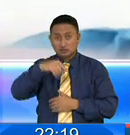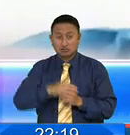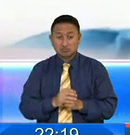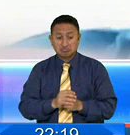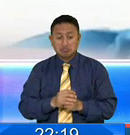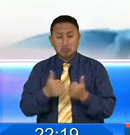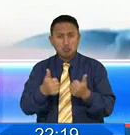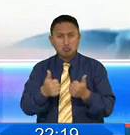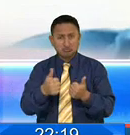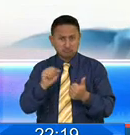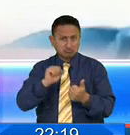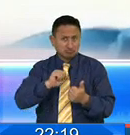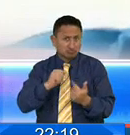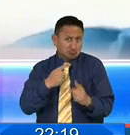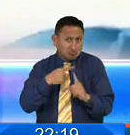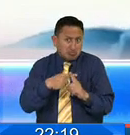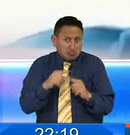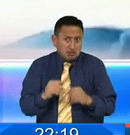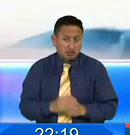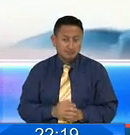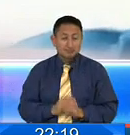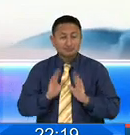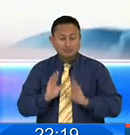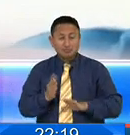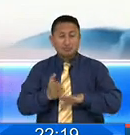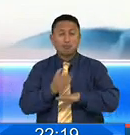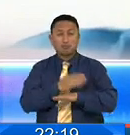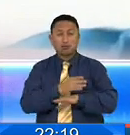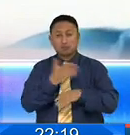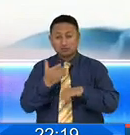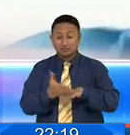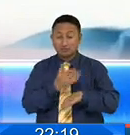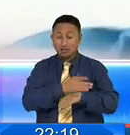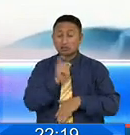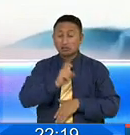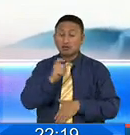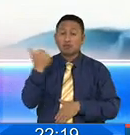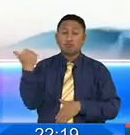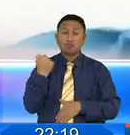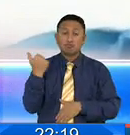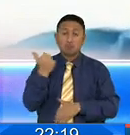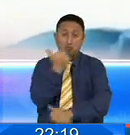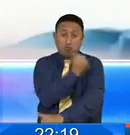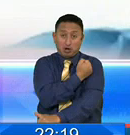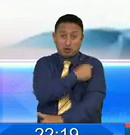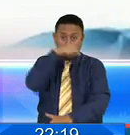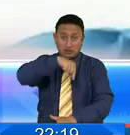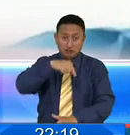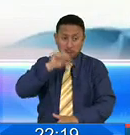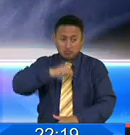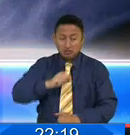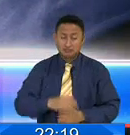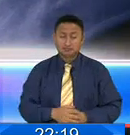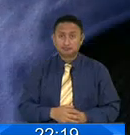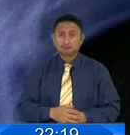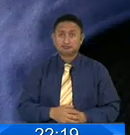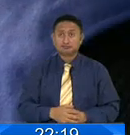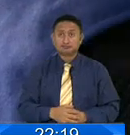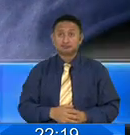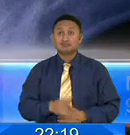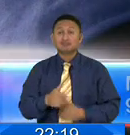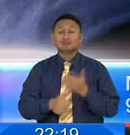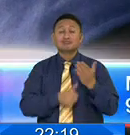se lo puede hacer. Obviamente, teniendo con la premisa importante, teniendo las vacunas, sí se lo puede hacer. La cartera de